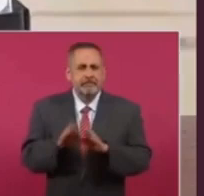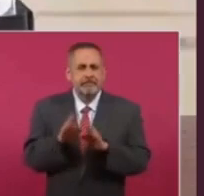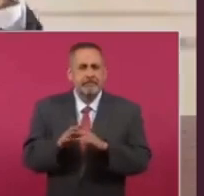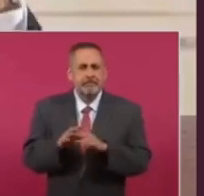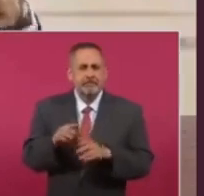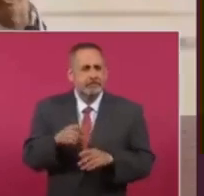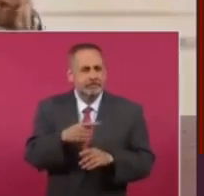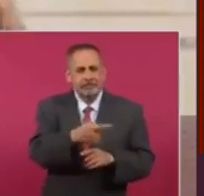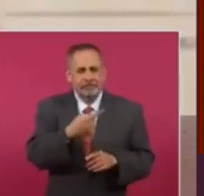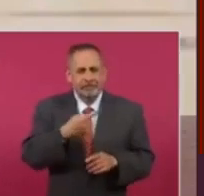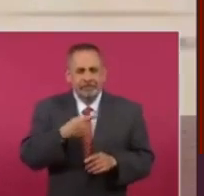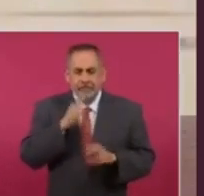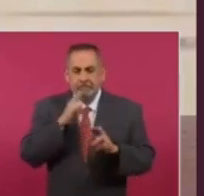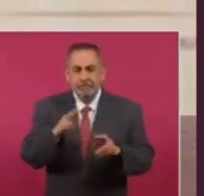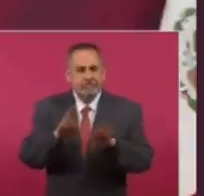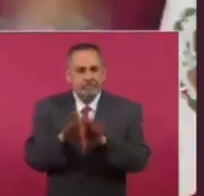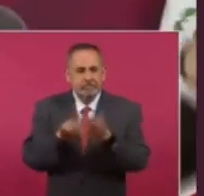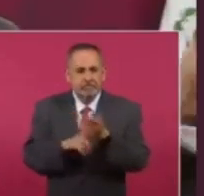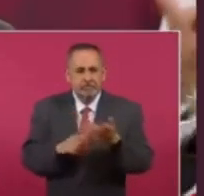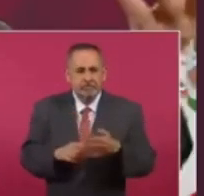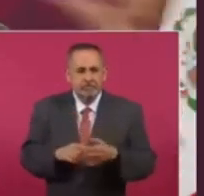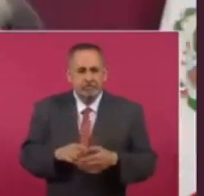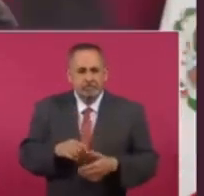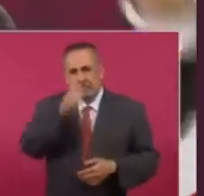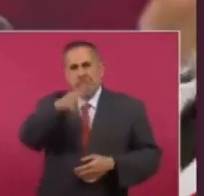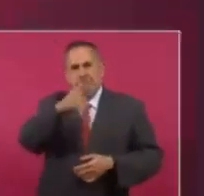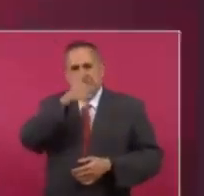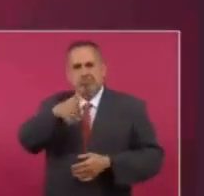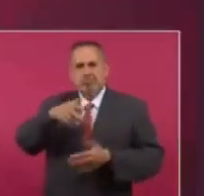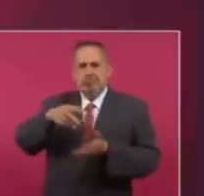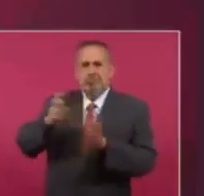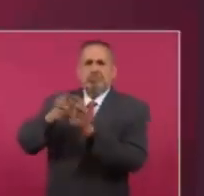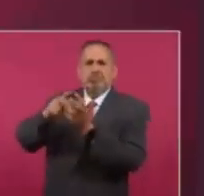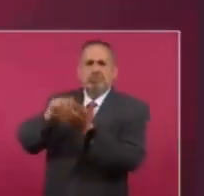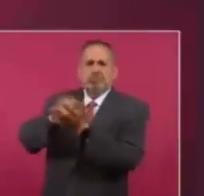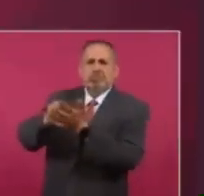respondieron ahorita ustedes yamaulipas yamaulipas